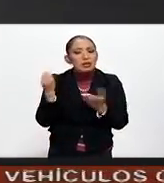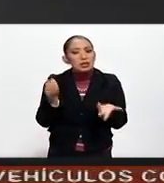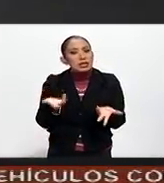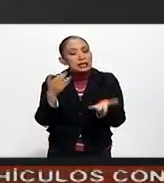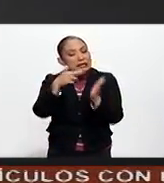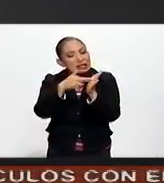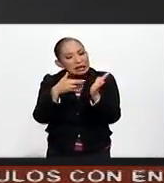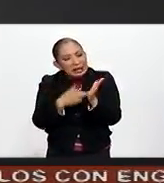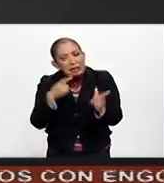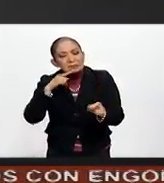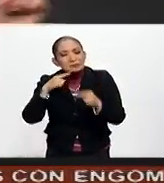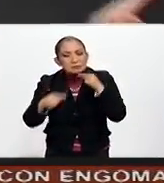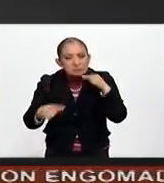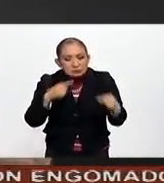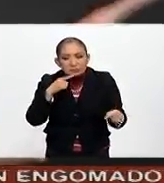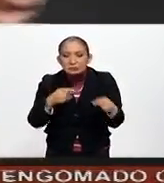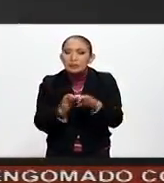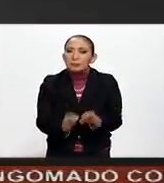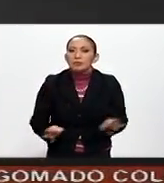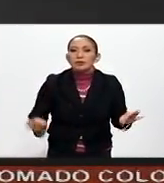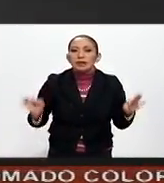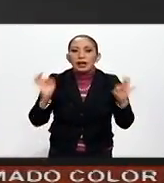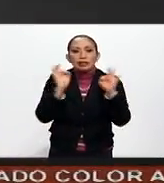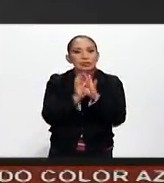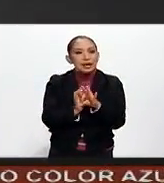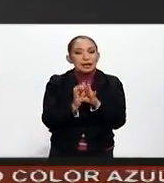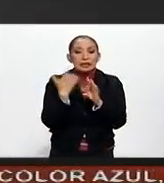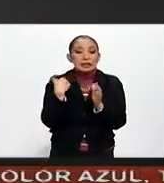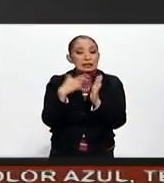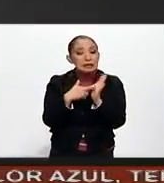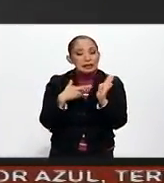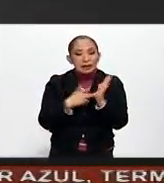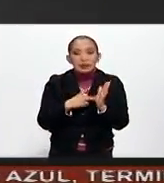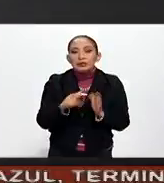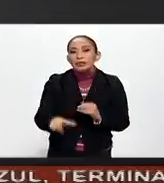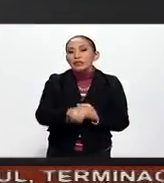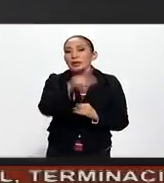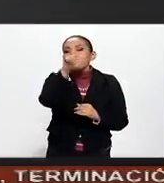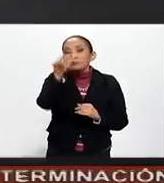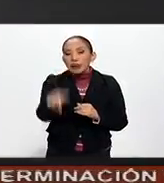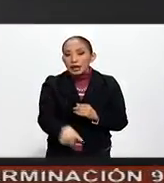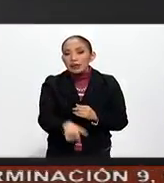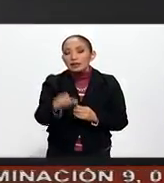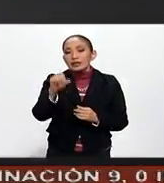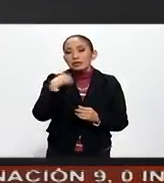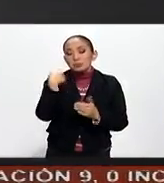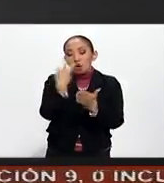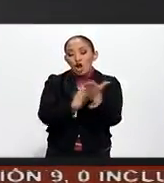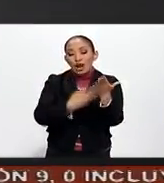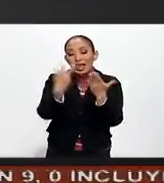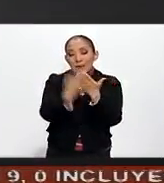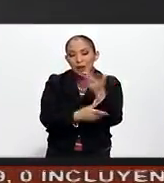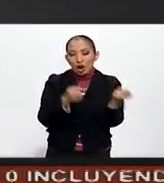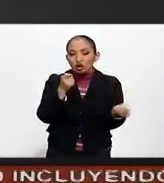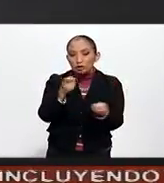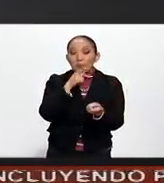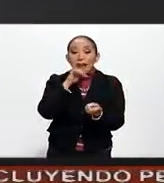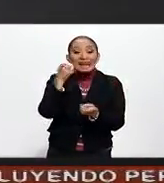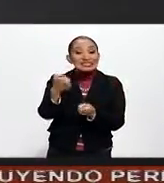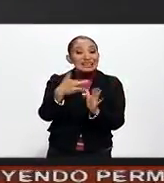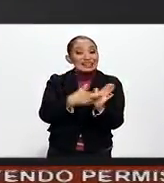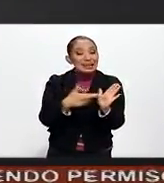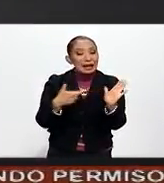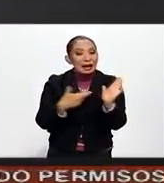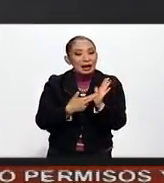las reglas del juego. Es el diálogo y establecer las reglas del juego. Y después, los software de control parental te ayudan para que esas reglas